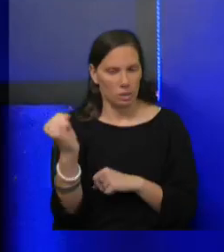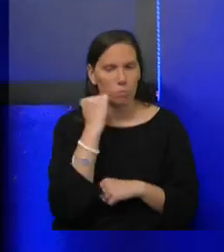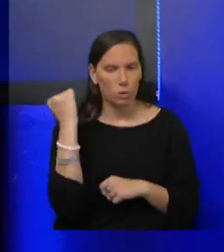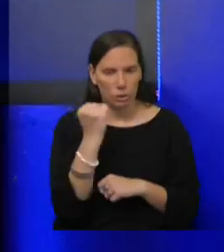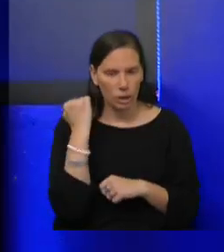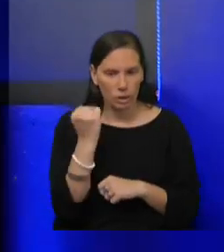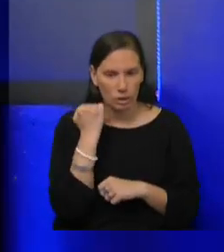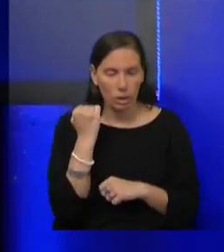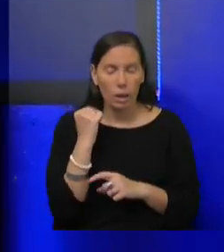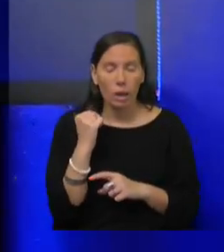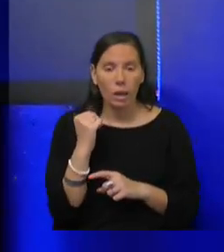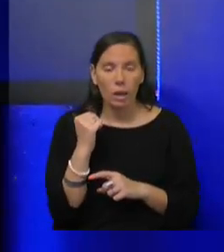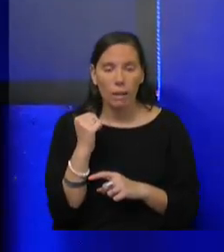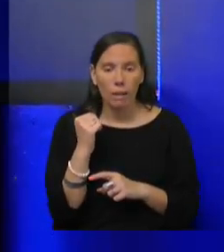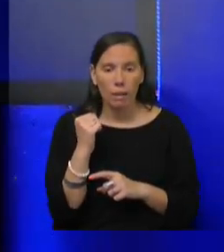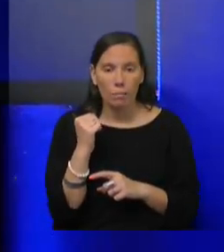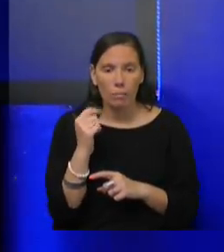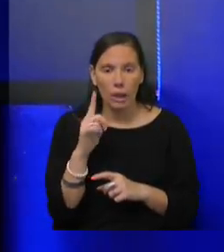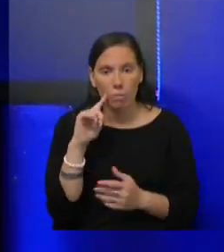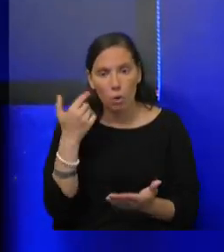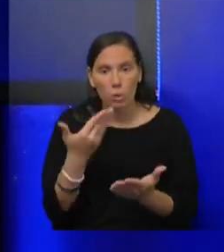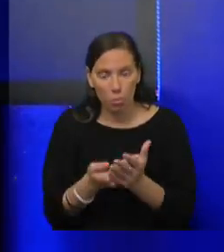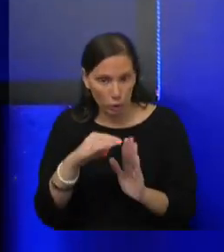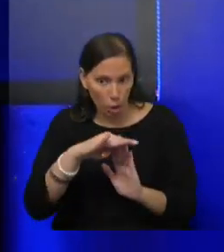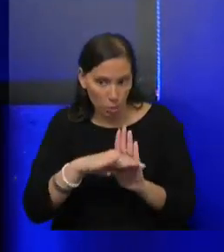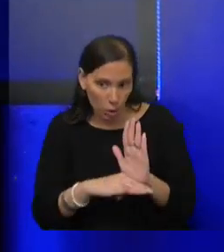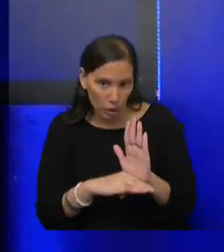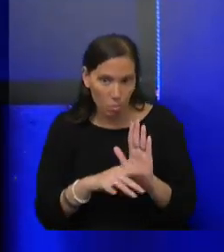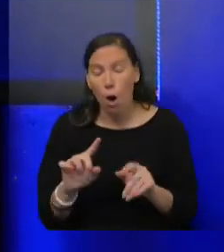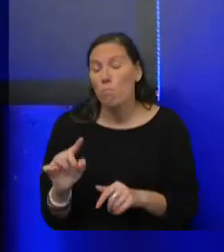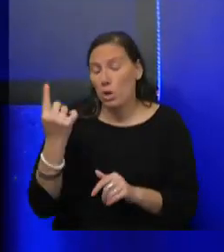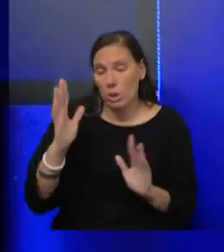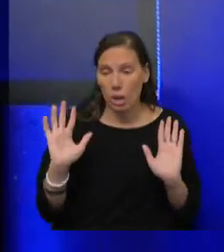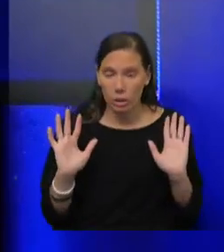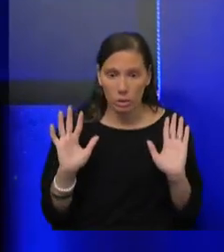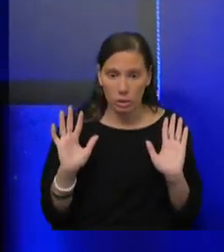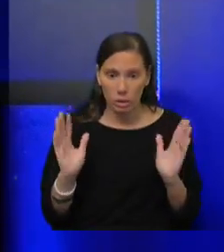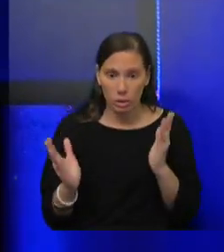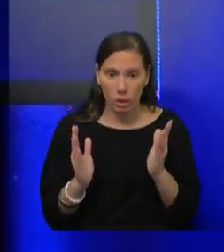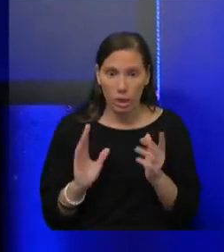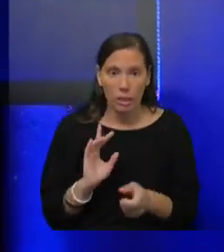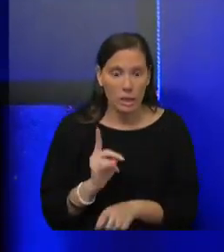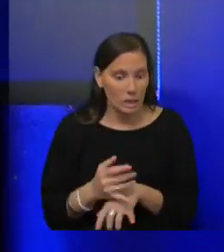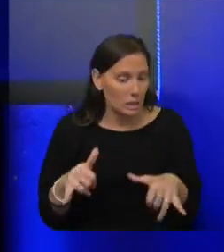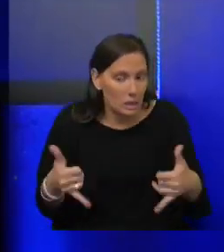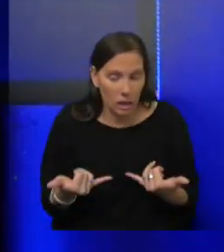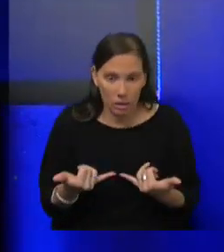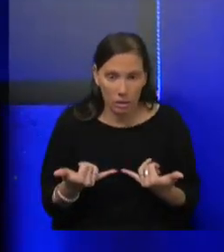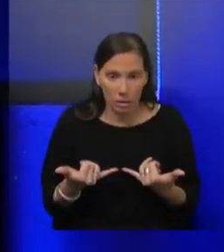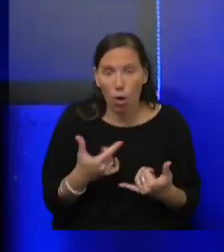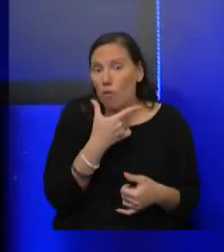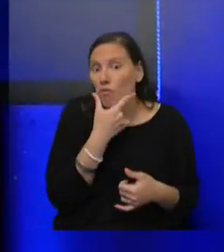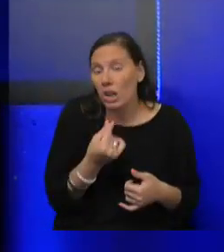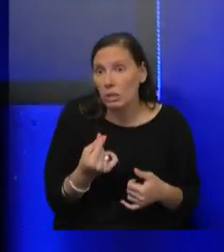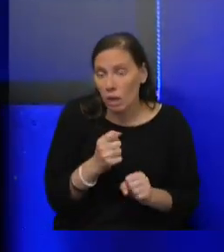mandato plado en el programa o en las prioridades medidas inmediatas o fáciles